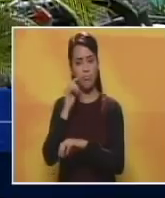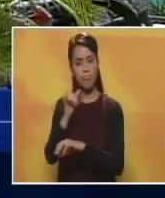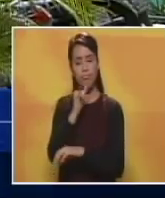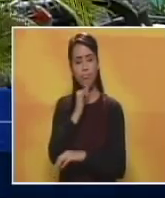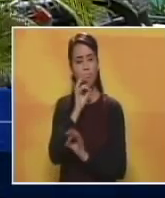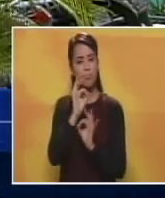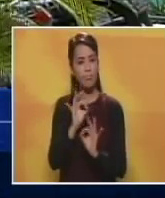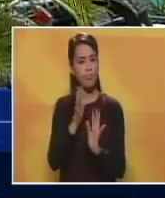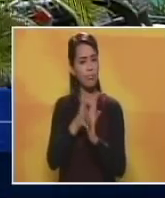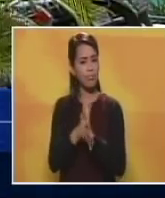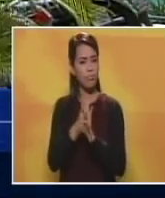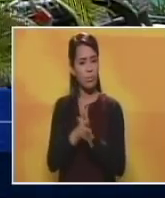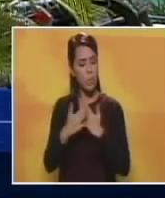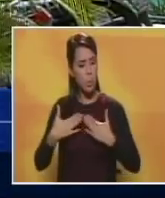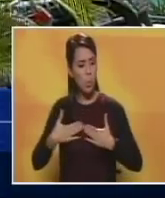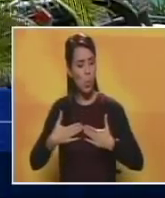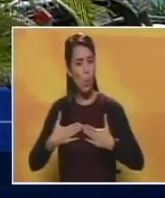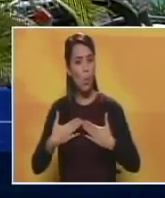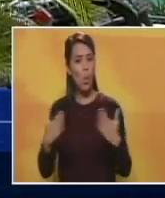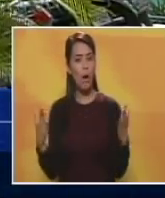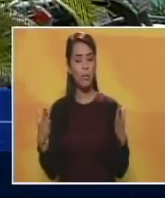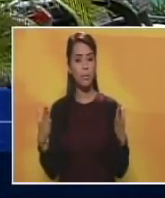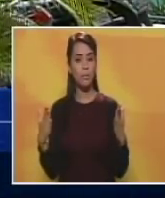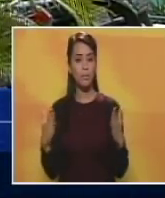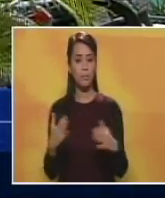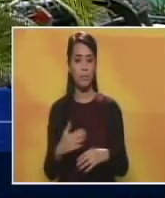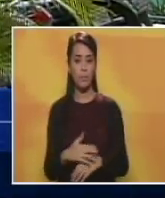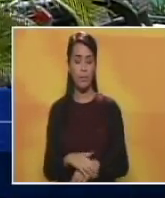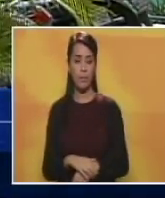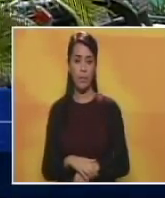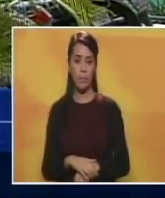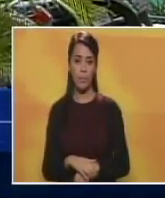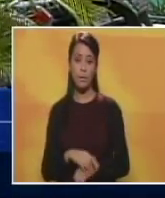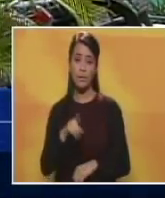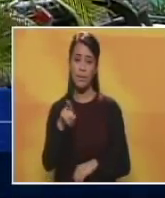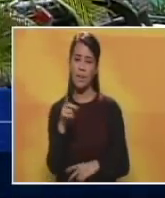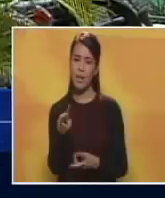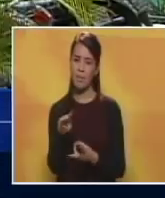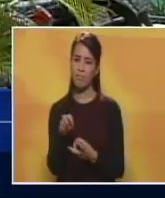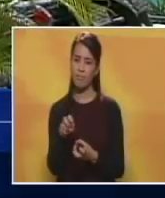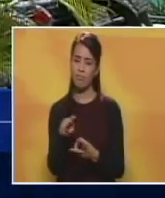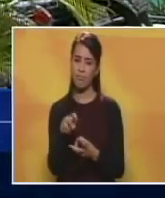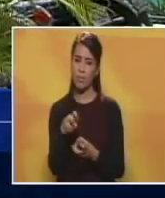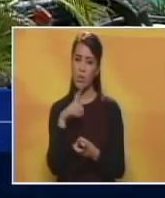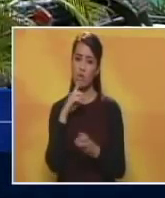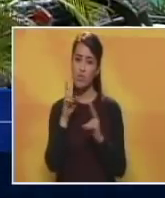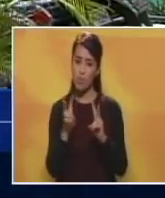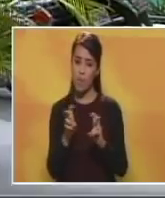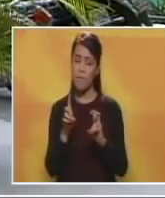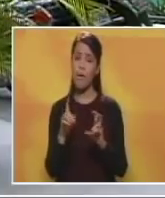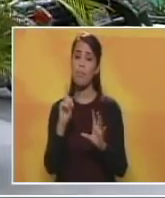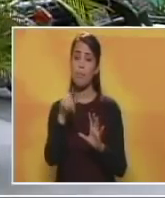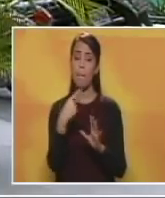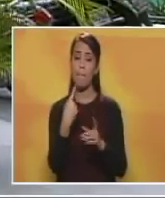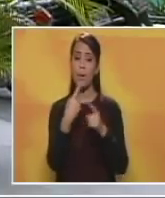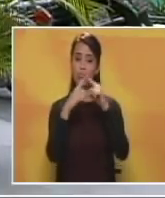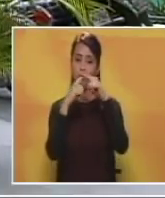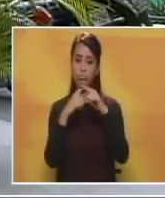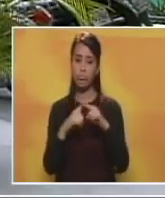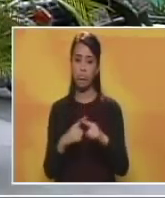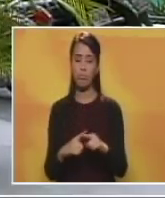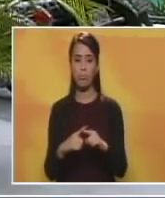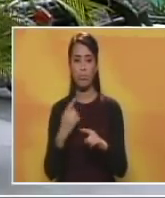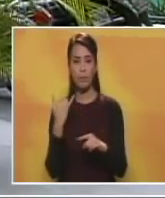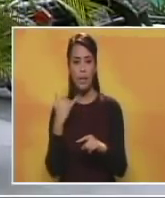informe sobre la disposición de la actual familia de billetes y de la cantidad de piezas que